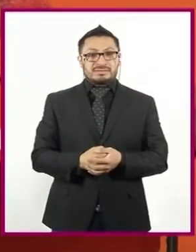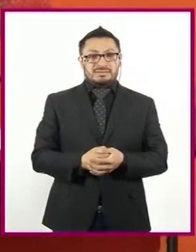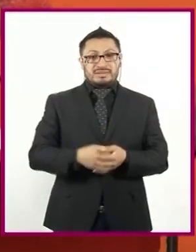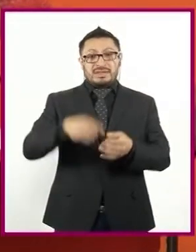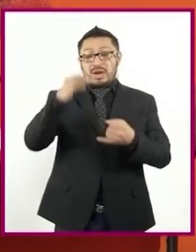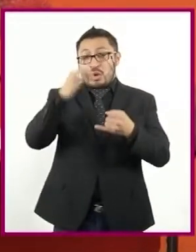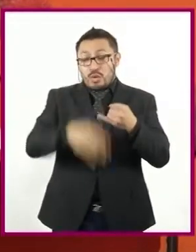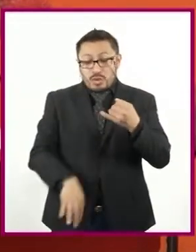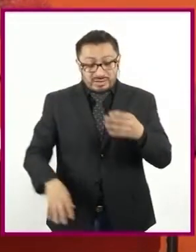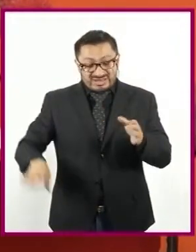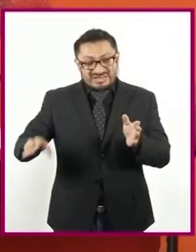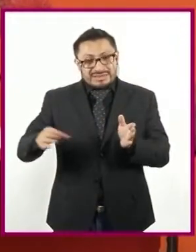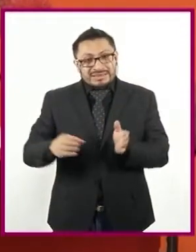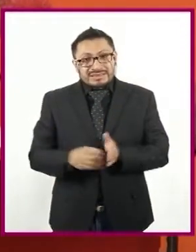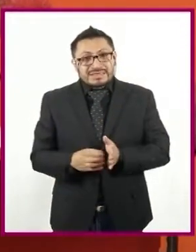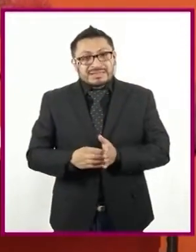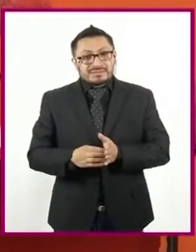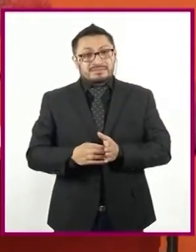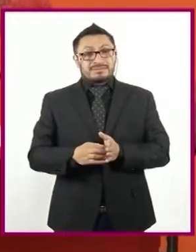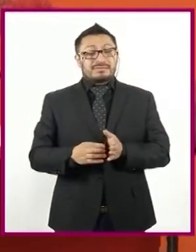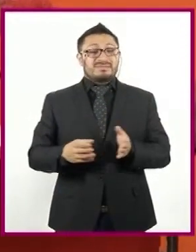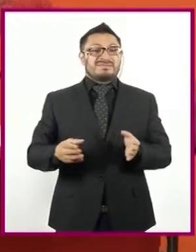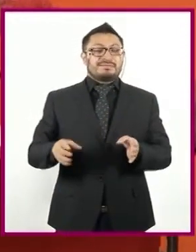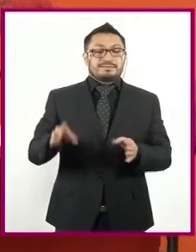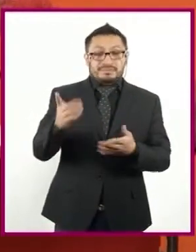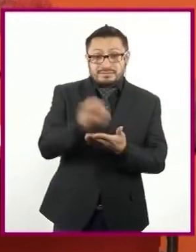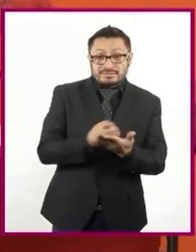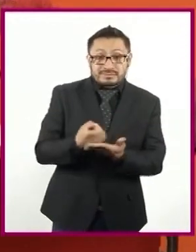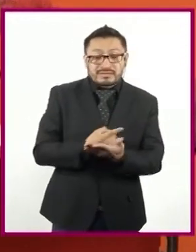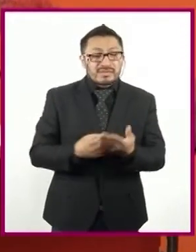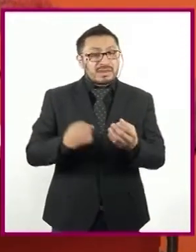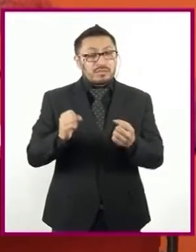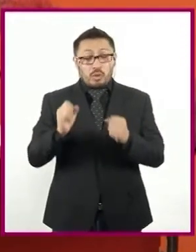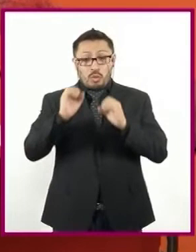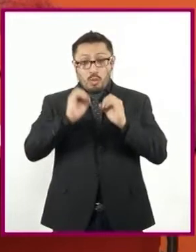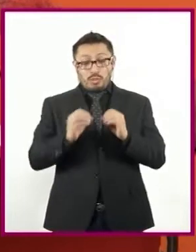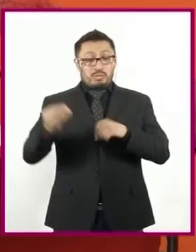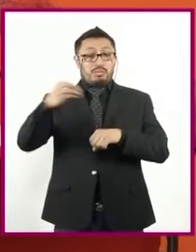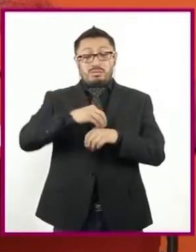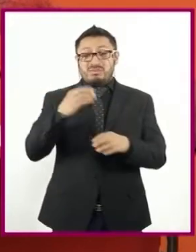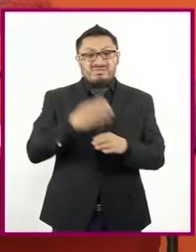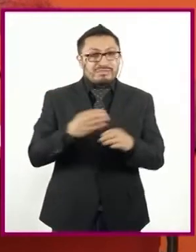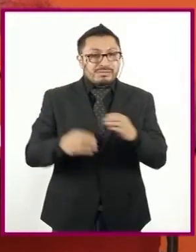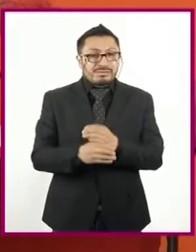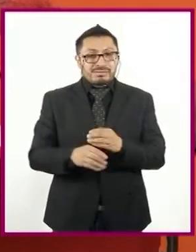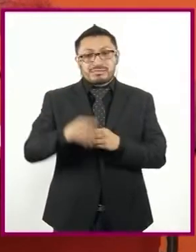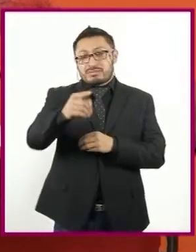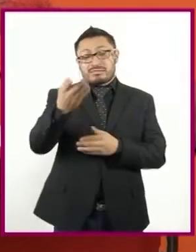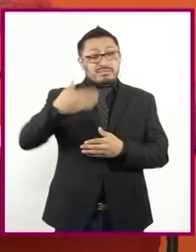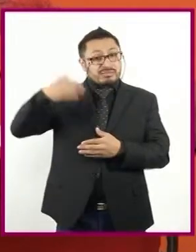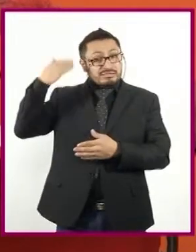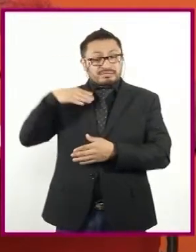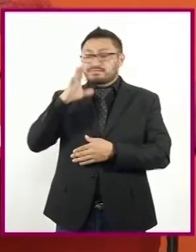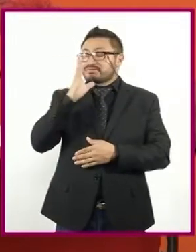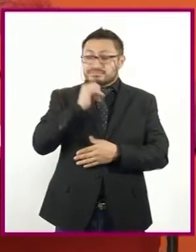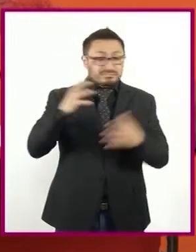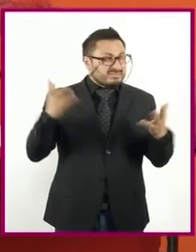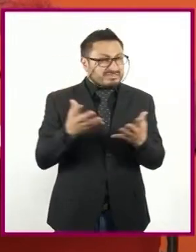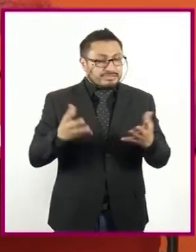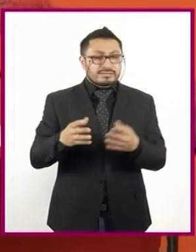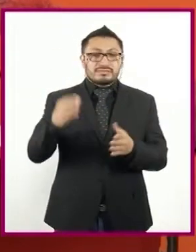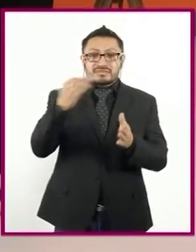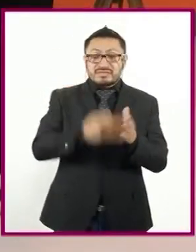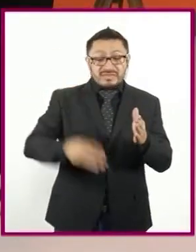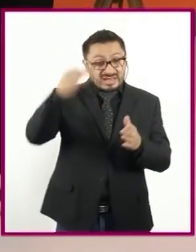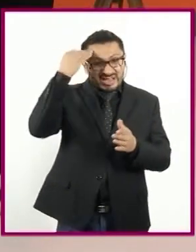cajón se colocarán de forma dibujada o física aquellas cosas que no se habían atrevido a realizar, por falta de tiempo o por